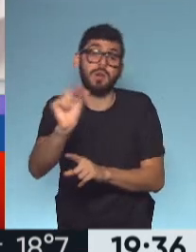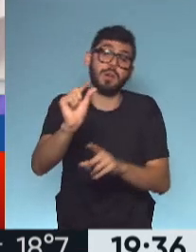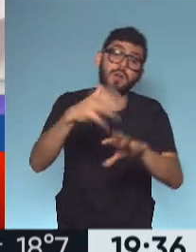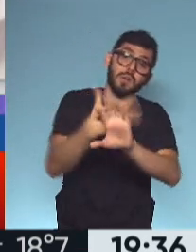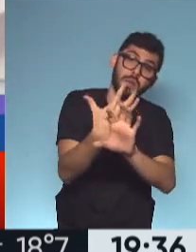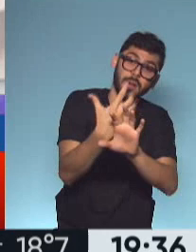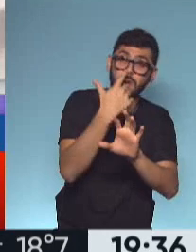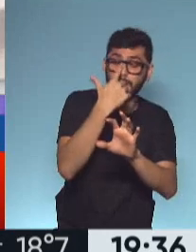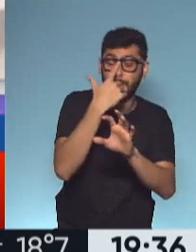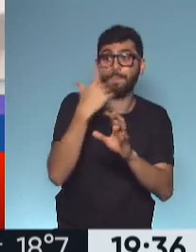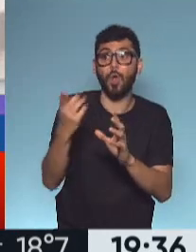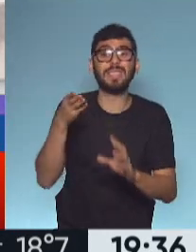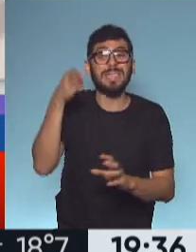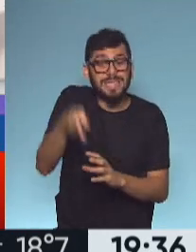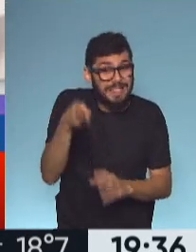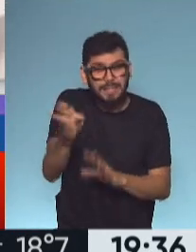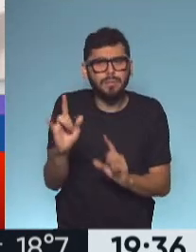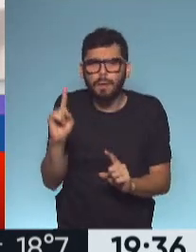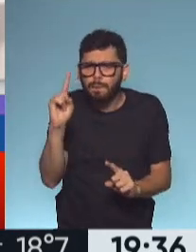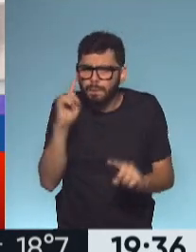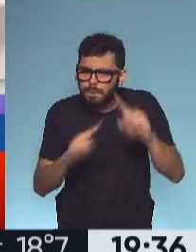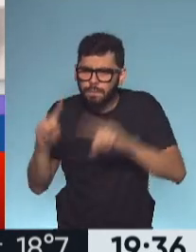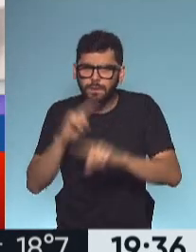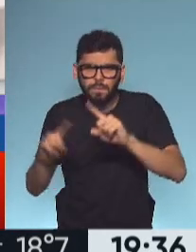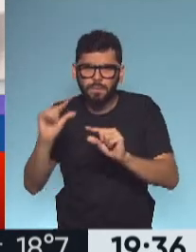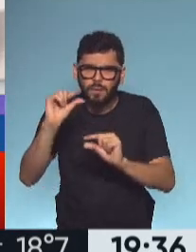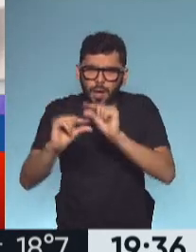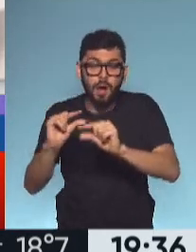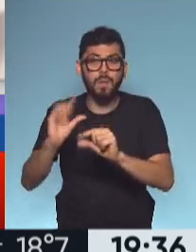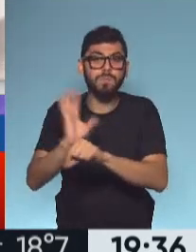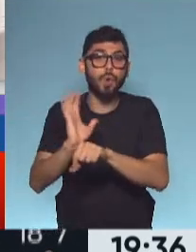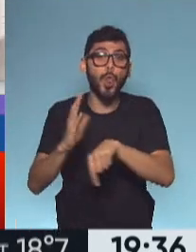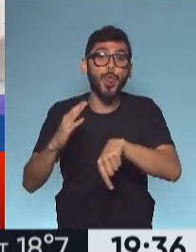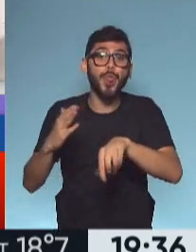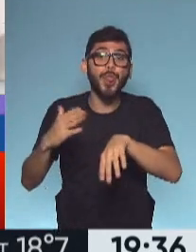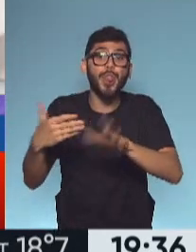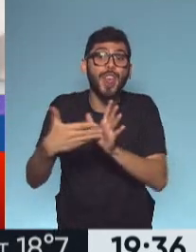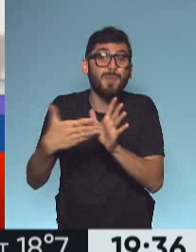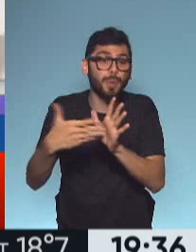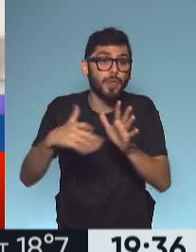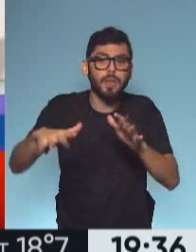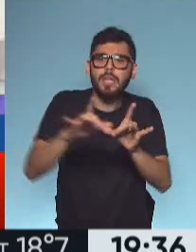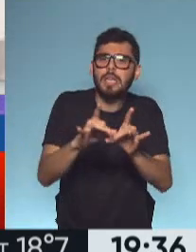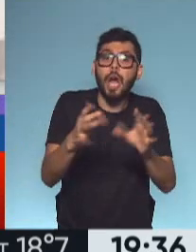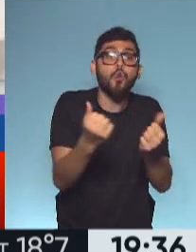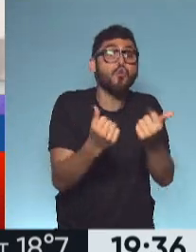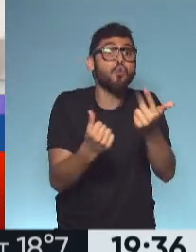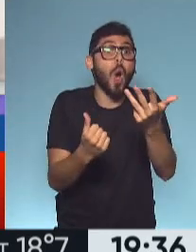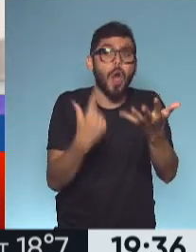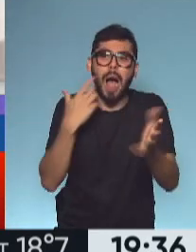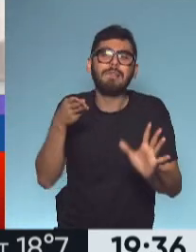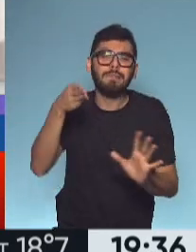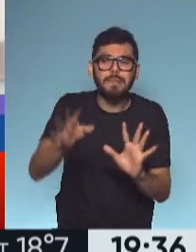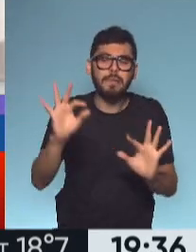presencialidad administrada implica también priorizar, ¿no?, los tiempos según la realidad epidemiológica de cada jurisdicción. ¿Qué tal, ministro?